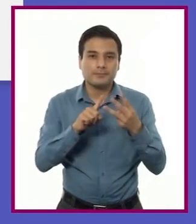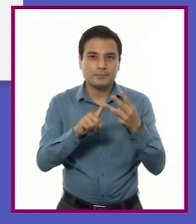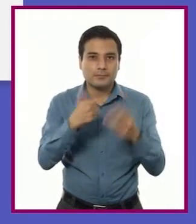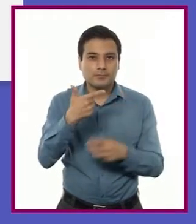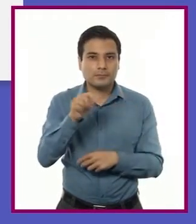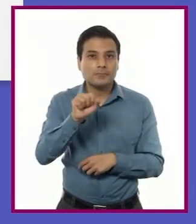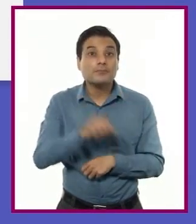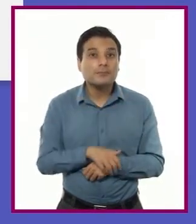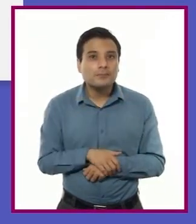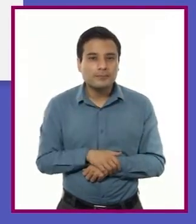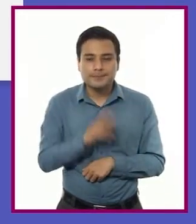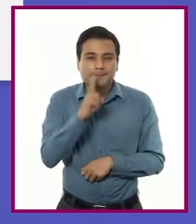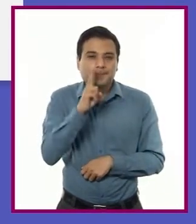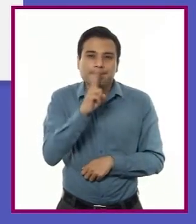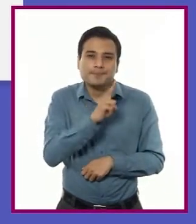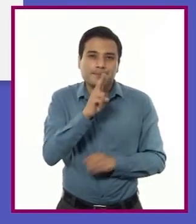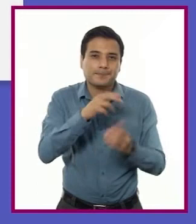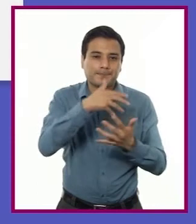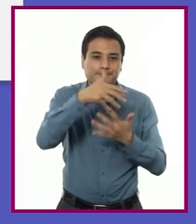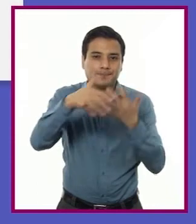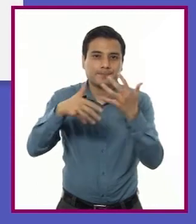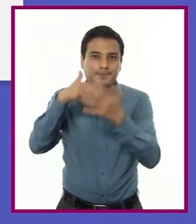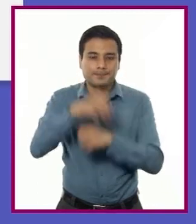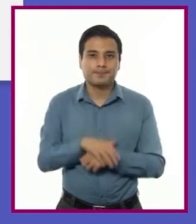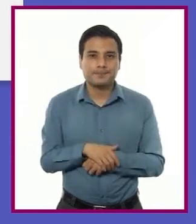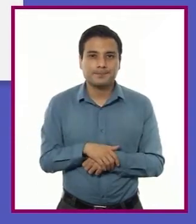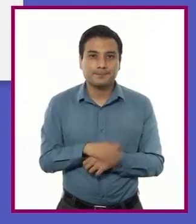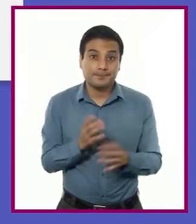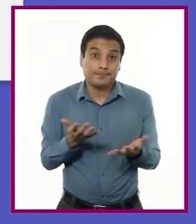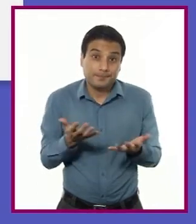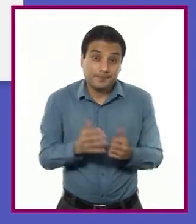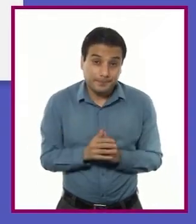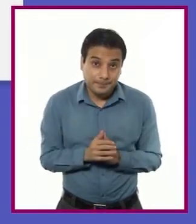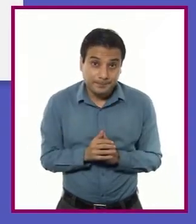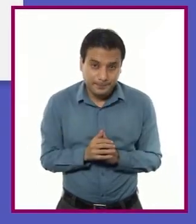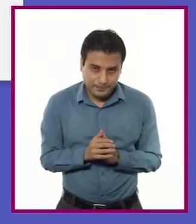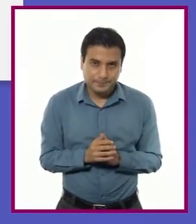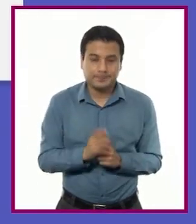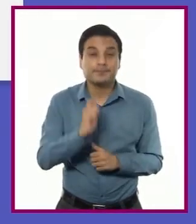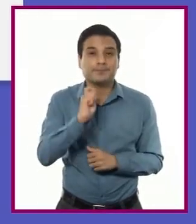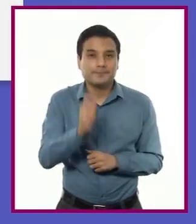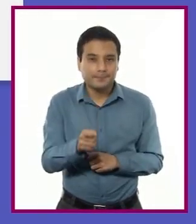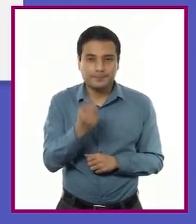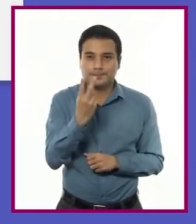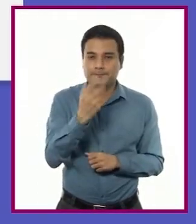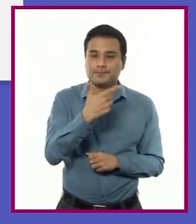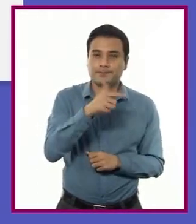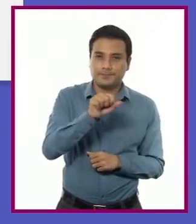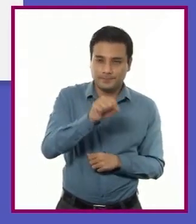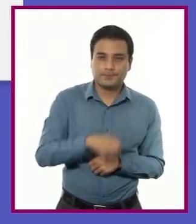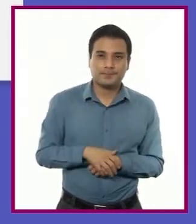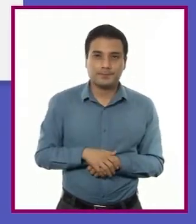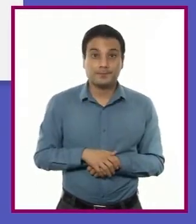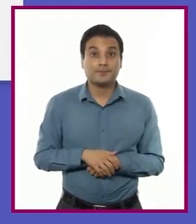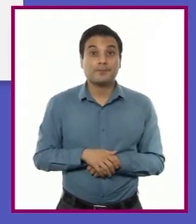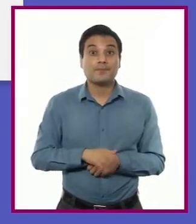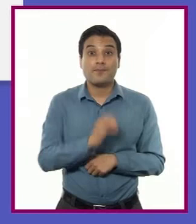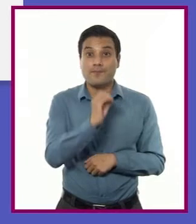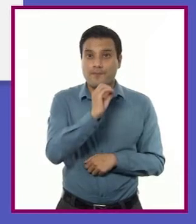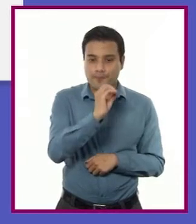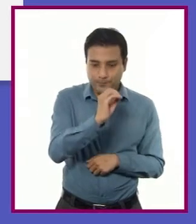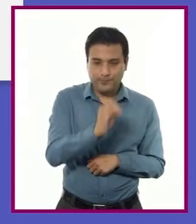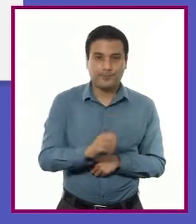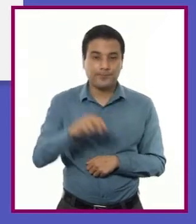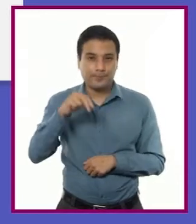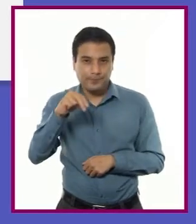gaseoso, como el aire, que es principalmente una mezcla de dos gases, oxígeno y nitrógeno. El gas que usamos